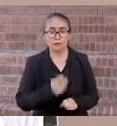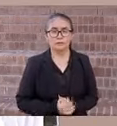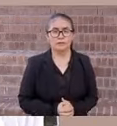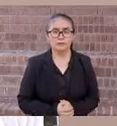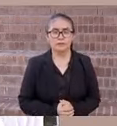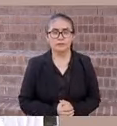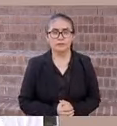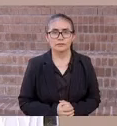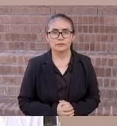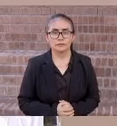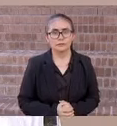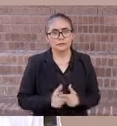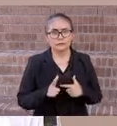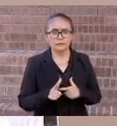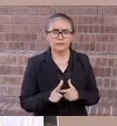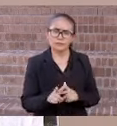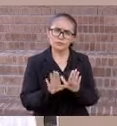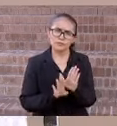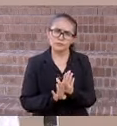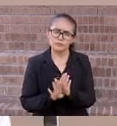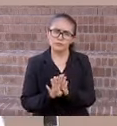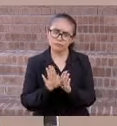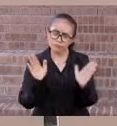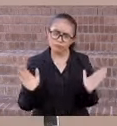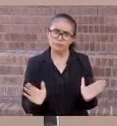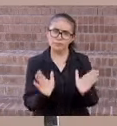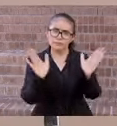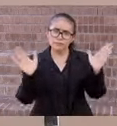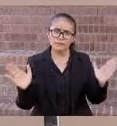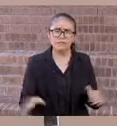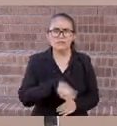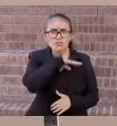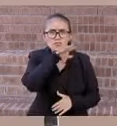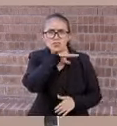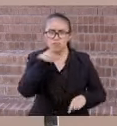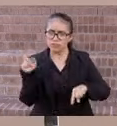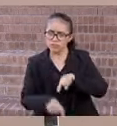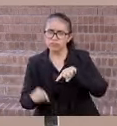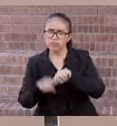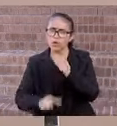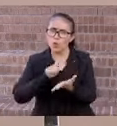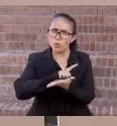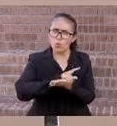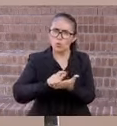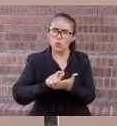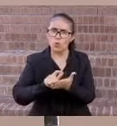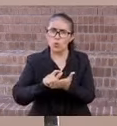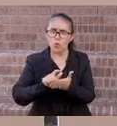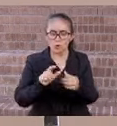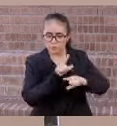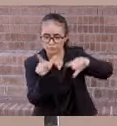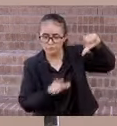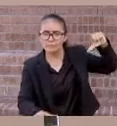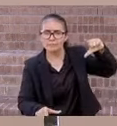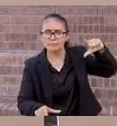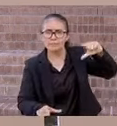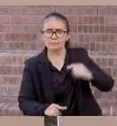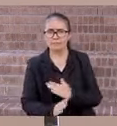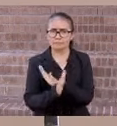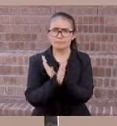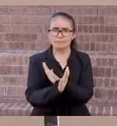si seguimos adelante y limpiamos por completo de corrupción a méxico